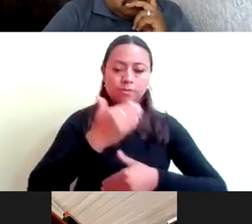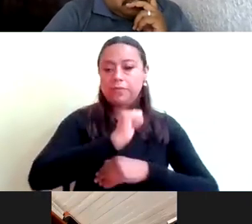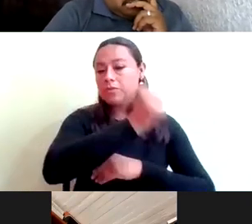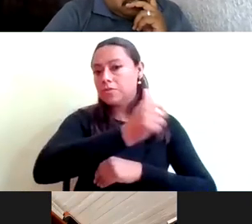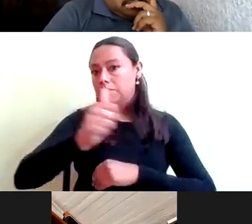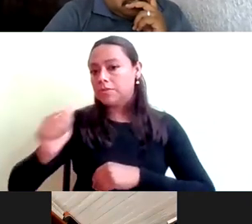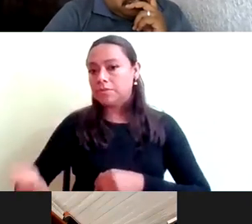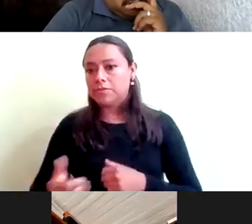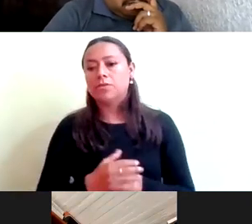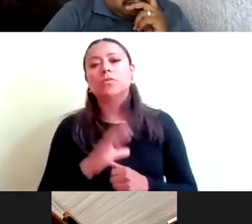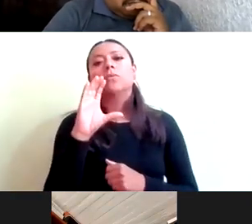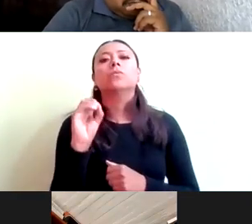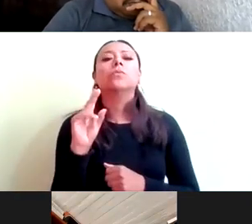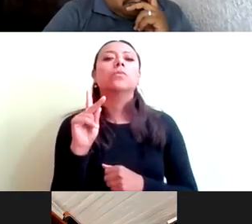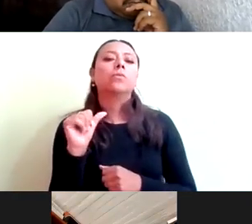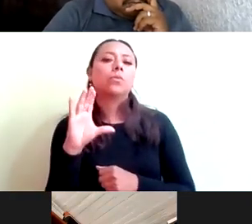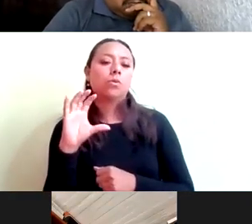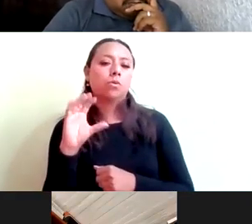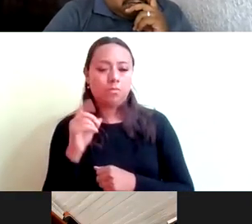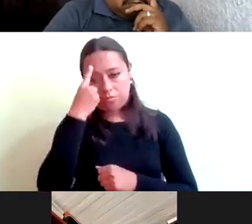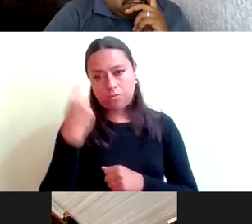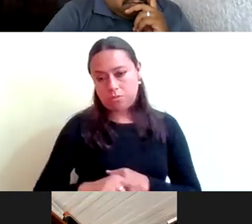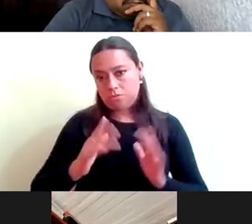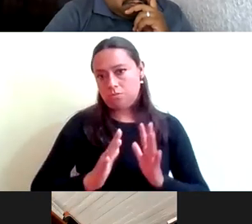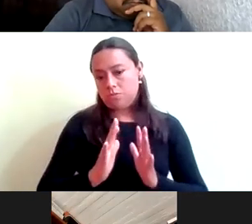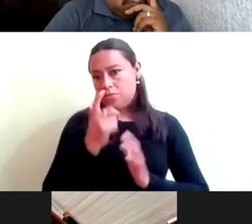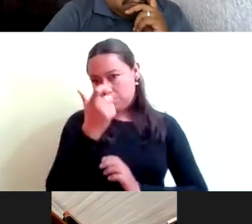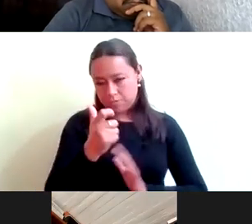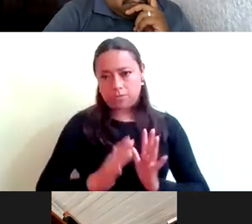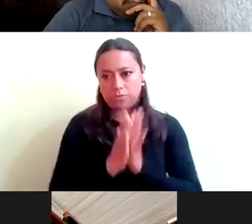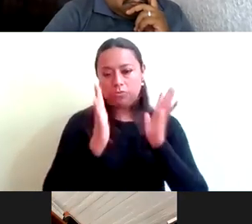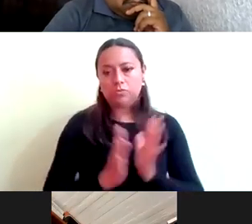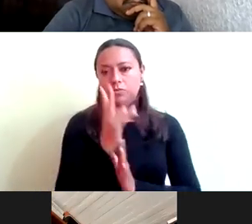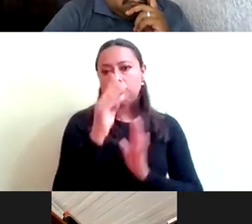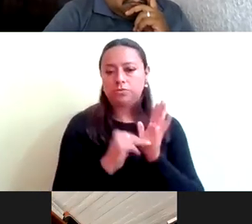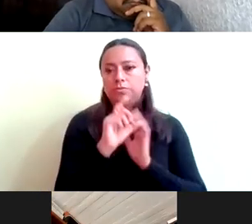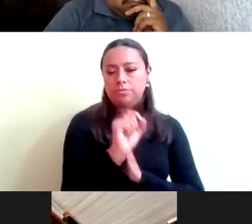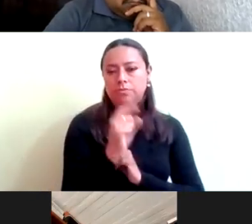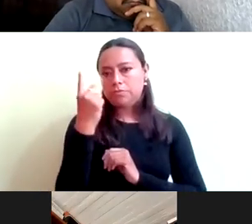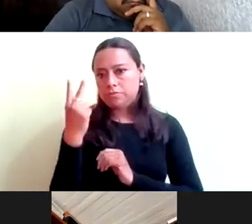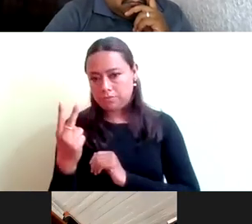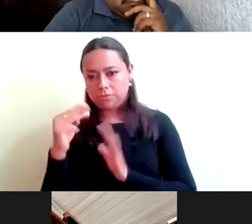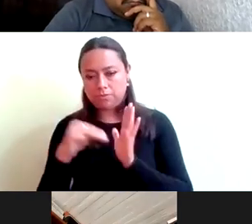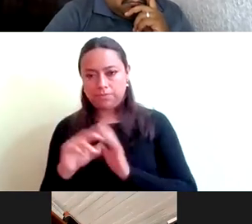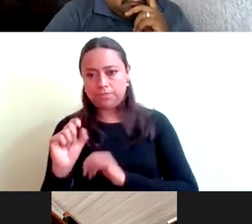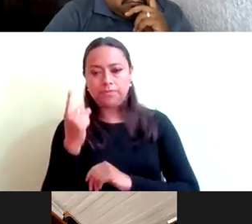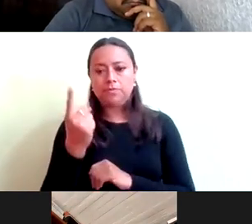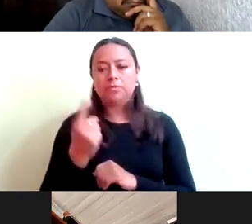de las COPACO para el presupuesto participativo 2020-2021. Sí es